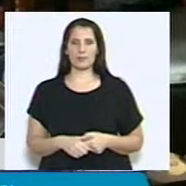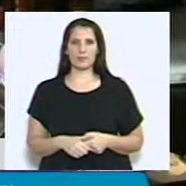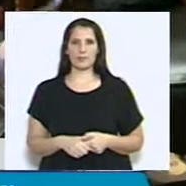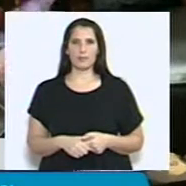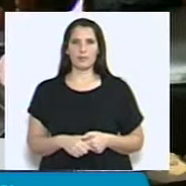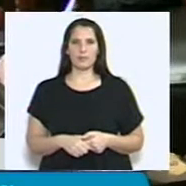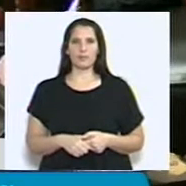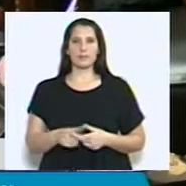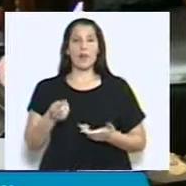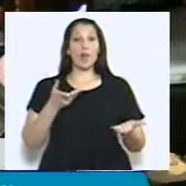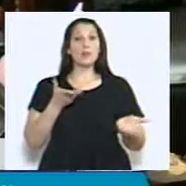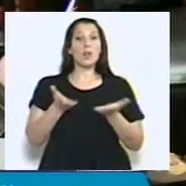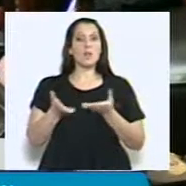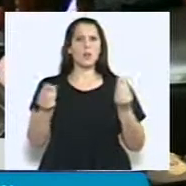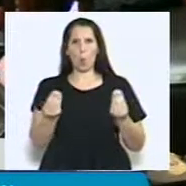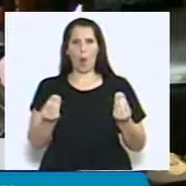Los servicios son